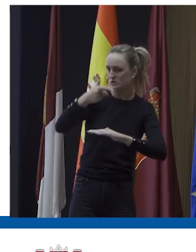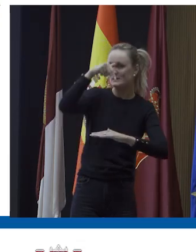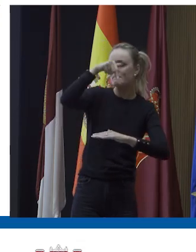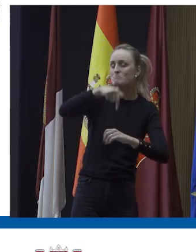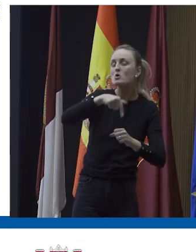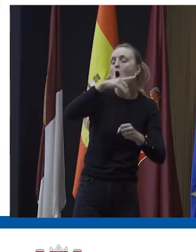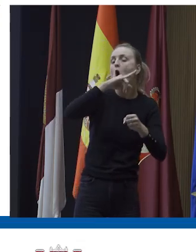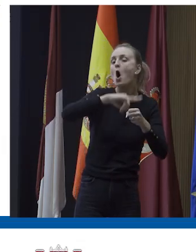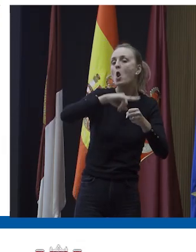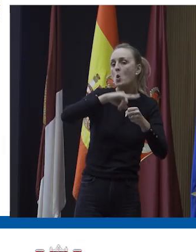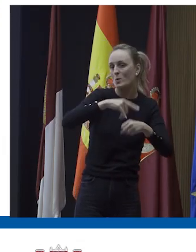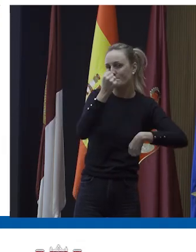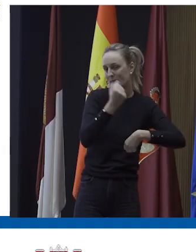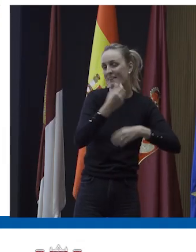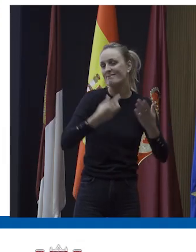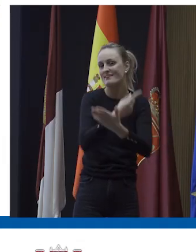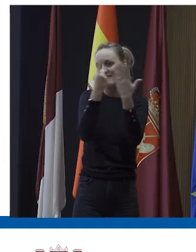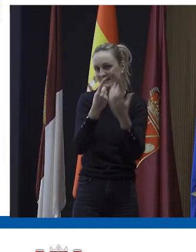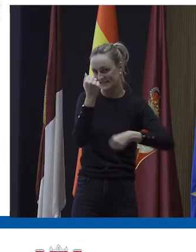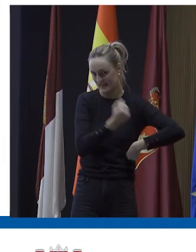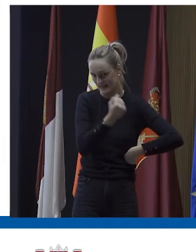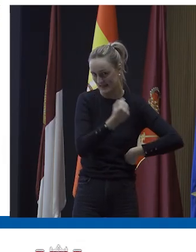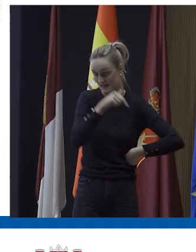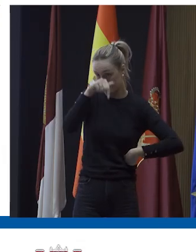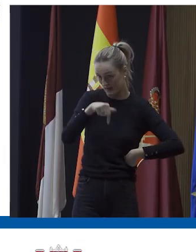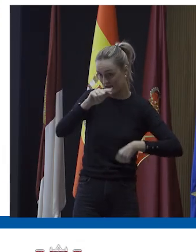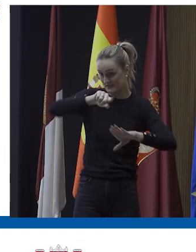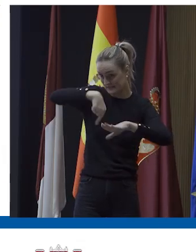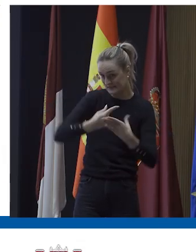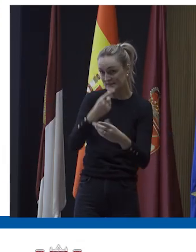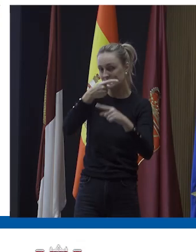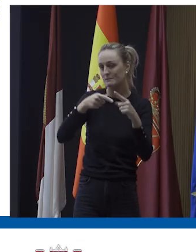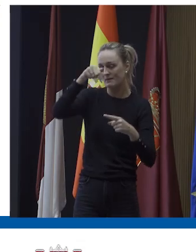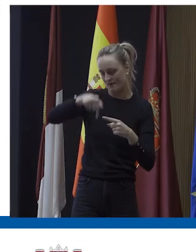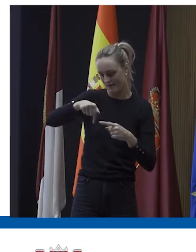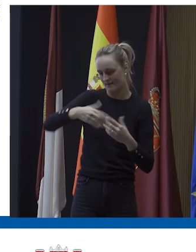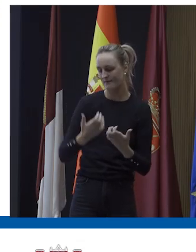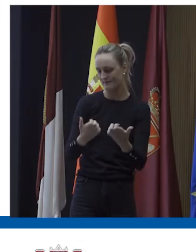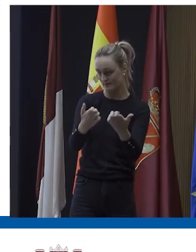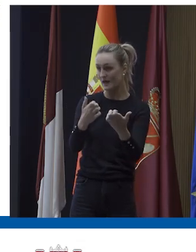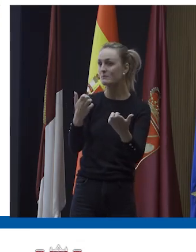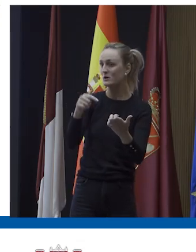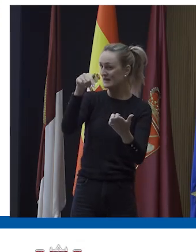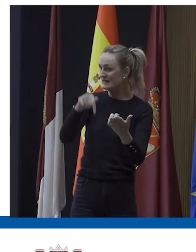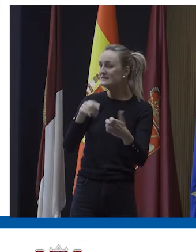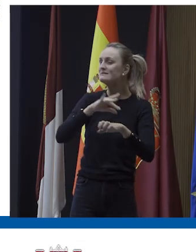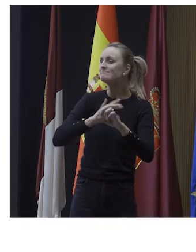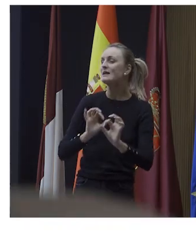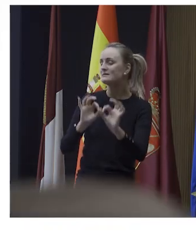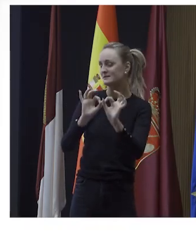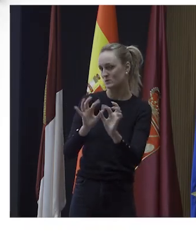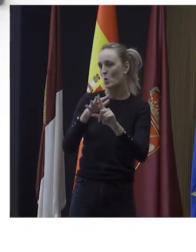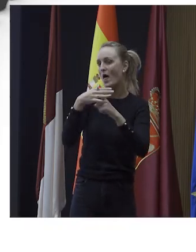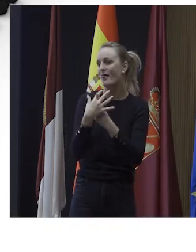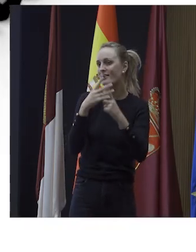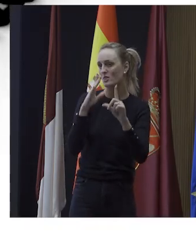de diciembre, 6:30 de la tarde, en este salón de actos de la Diputación Provincial de Albacete. En esta ocasión será el médico cardiólogo